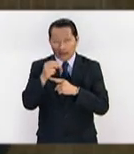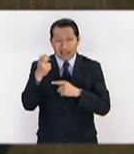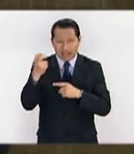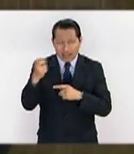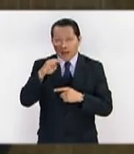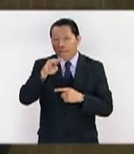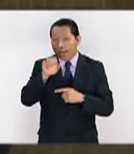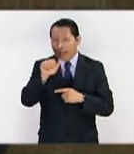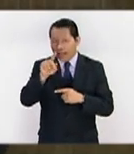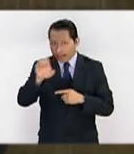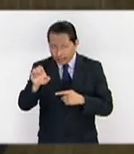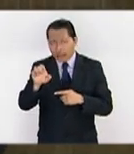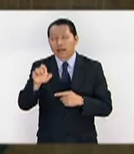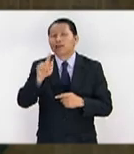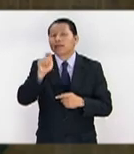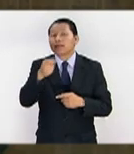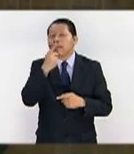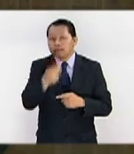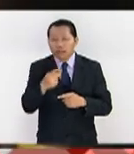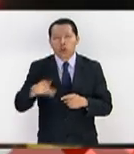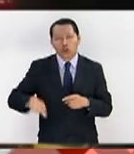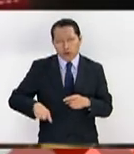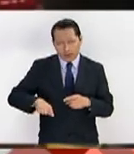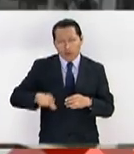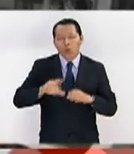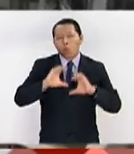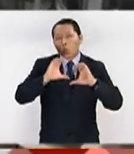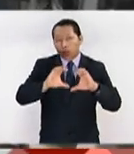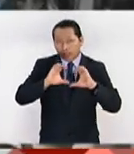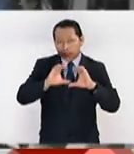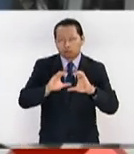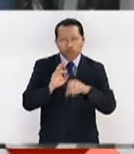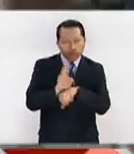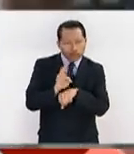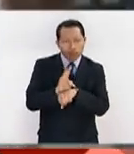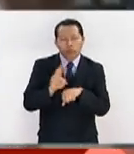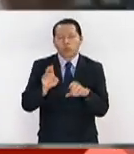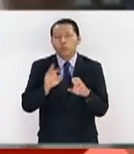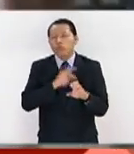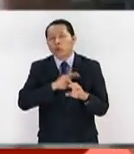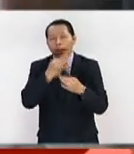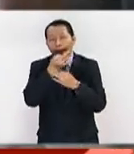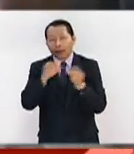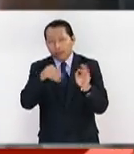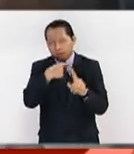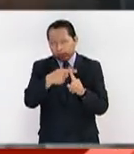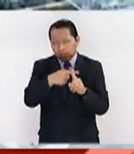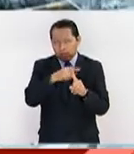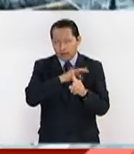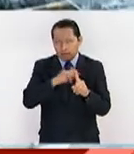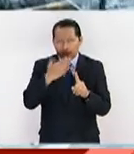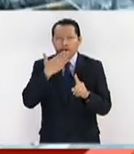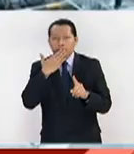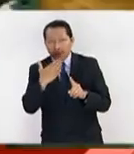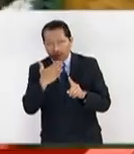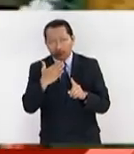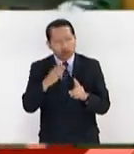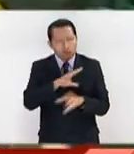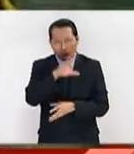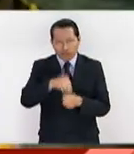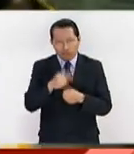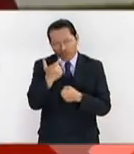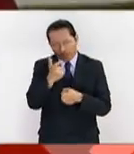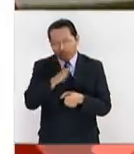Curibreña señaló que el gobierno será cuidadoso para mandar señales positivas, sobre todo en concretar un buen paquete